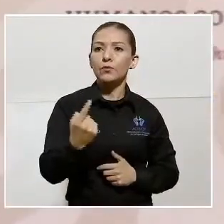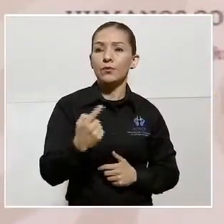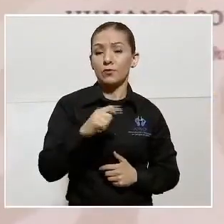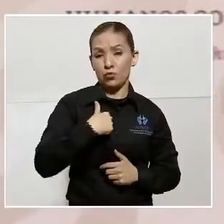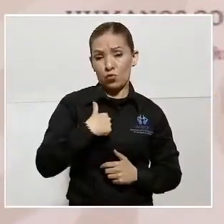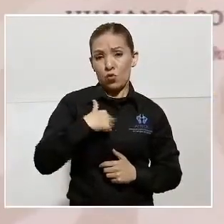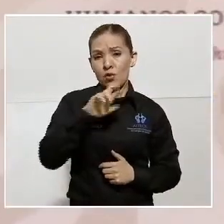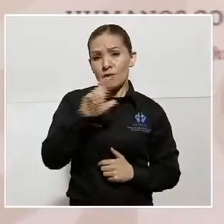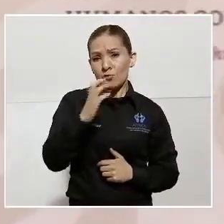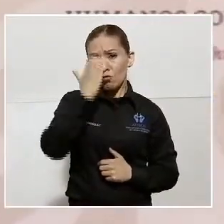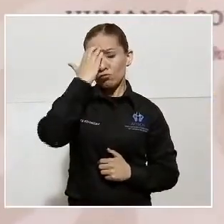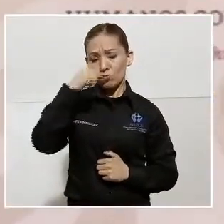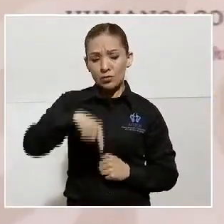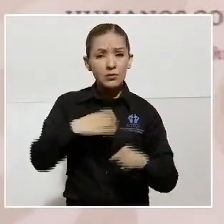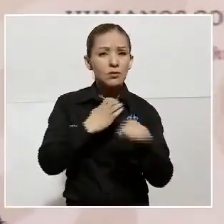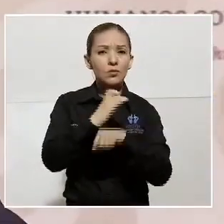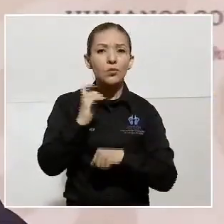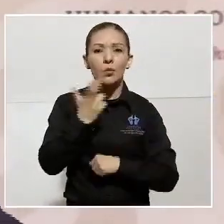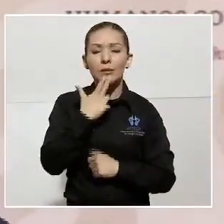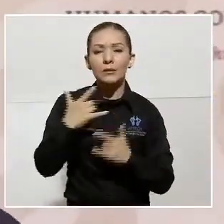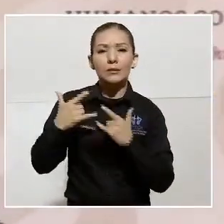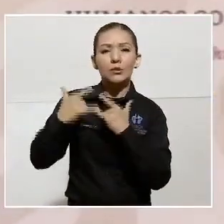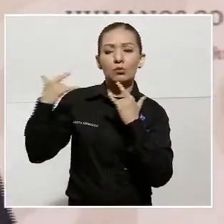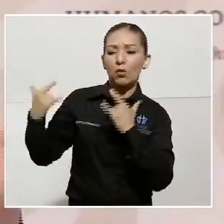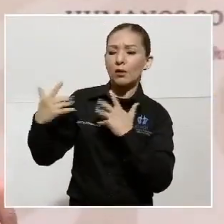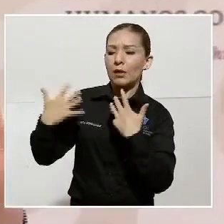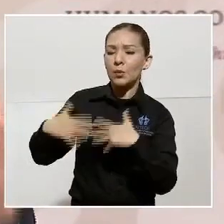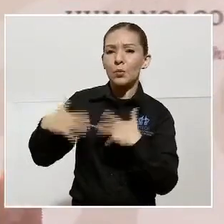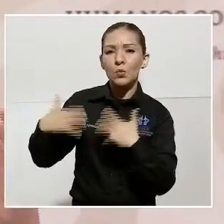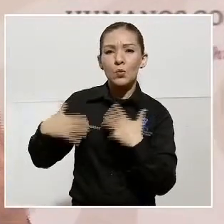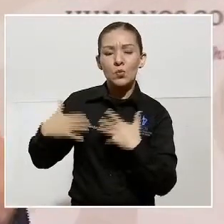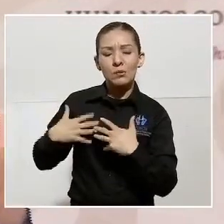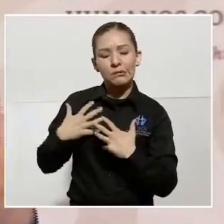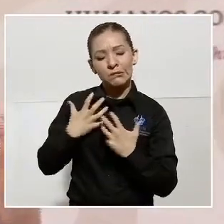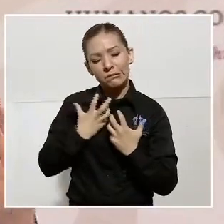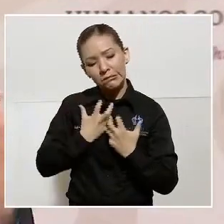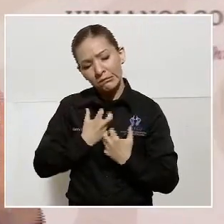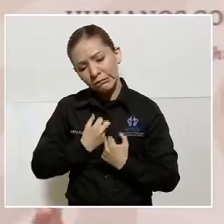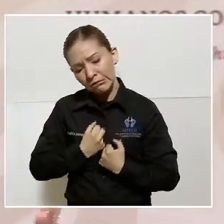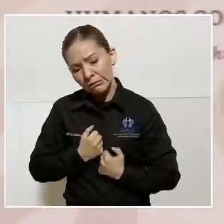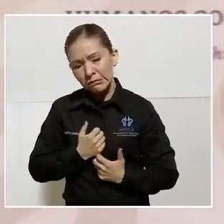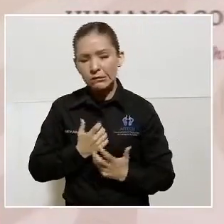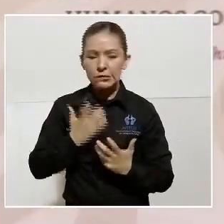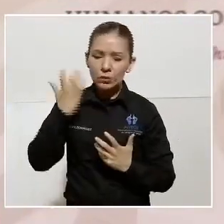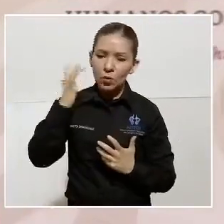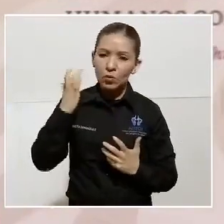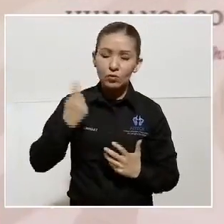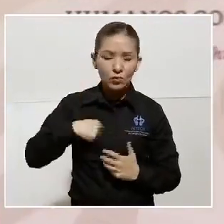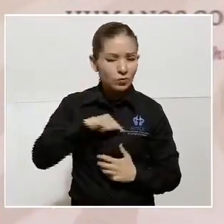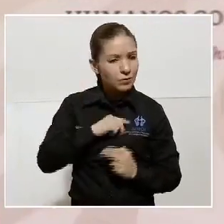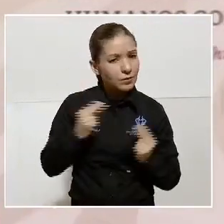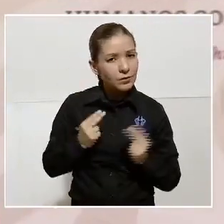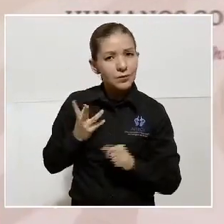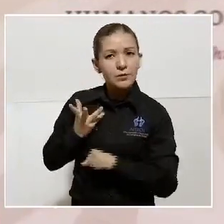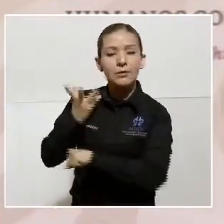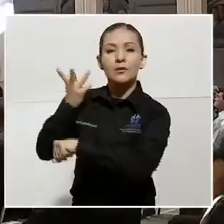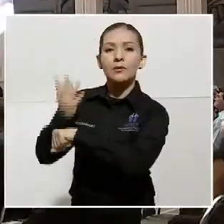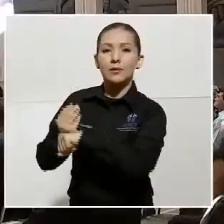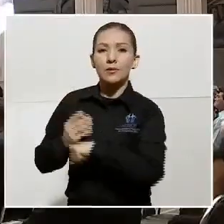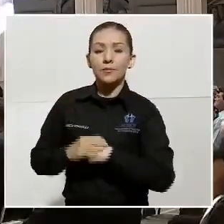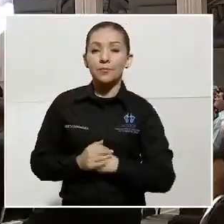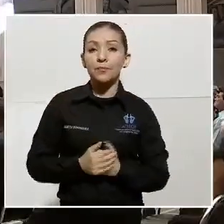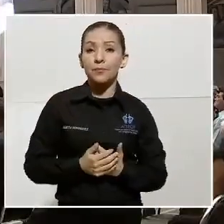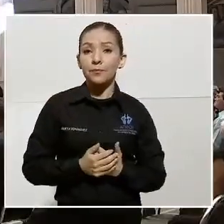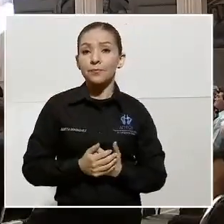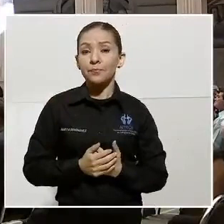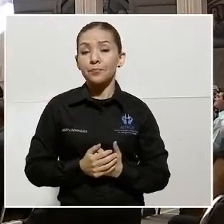reconocemos que la historia de nuestro Estado también está llena de dolor que debemos reparar, como el ocasionado por las